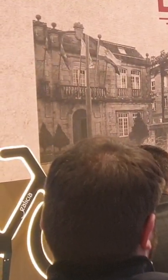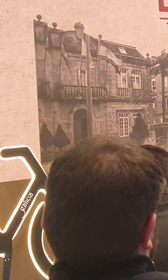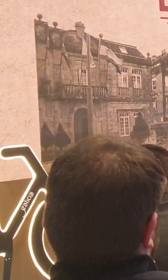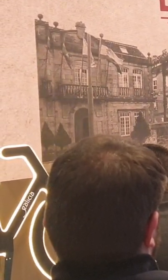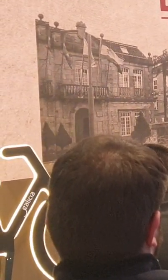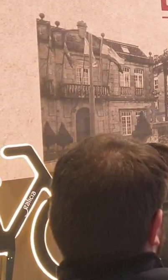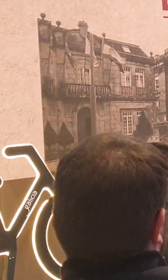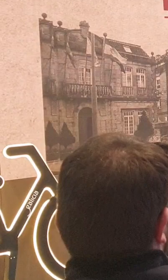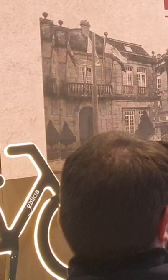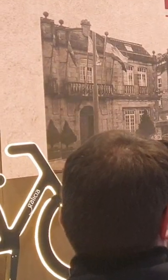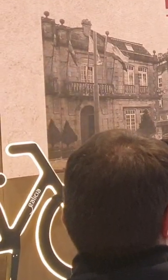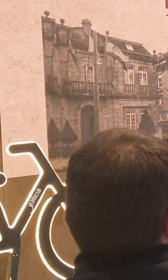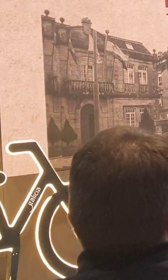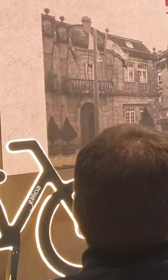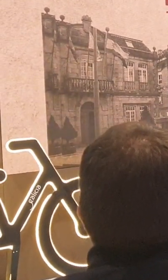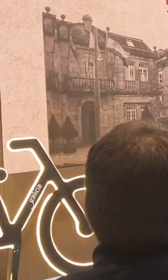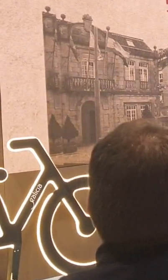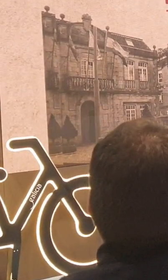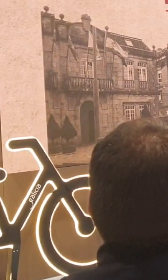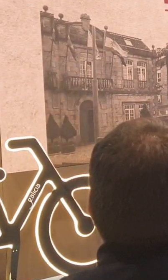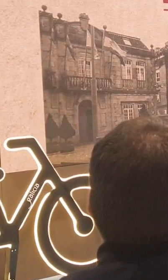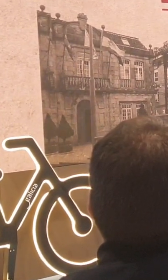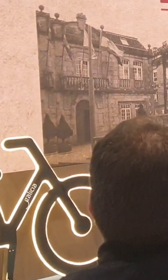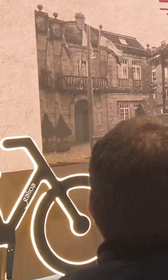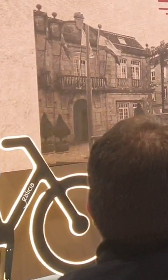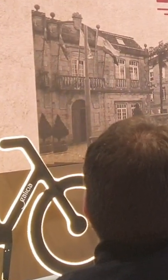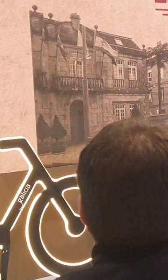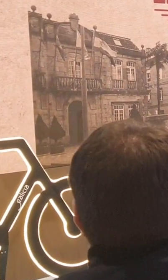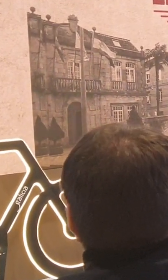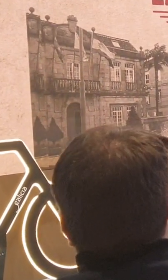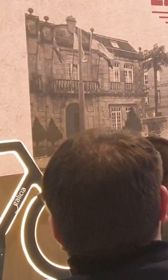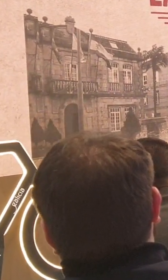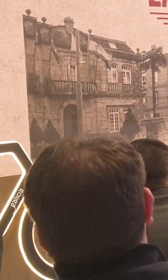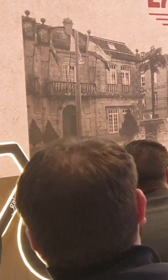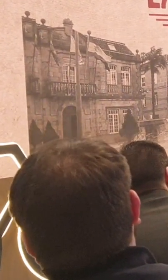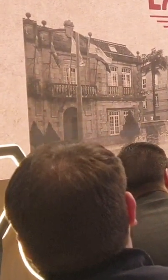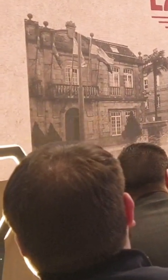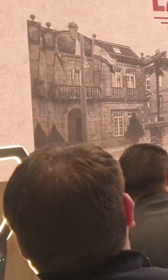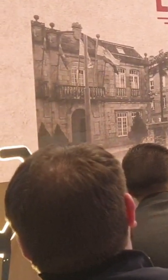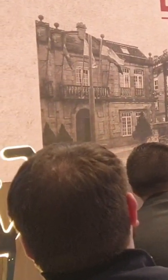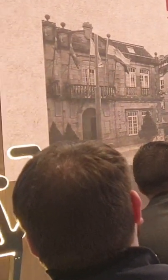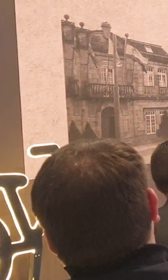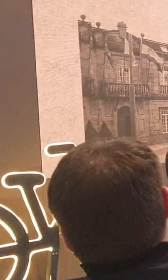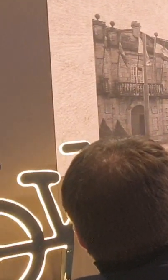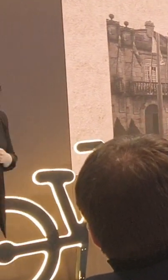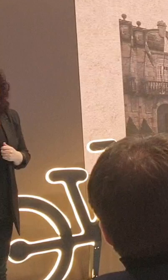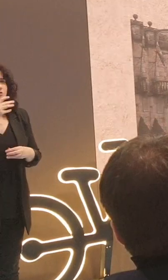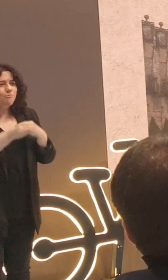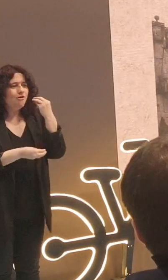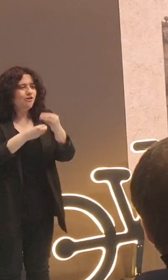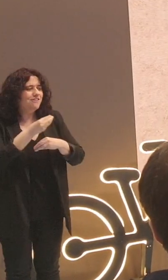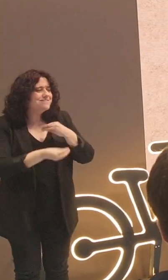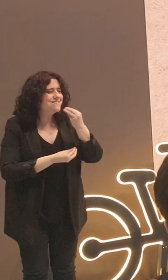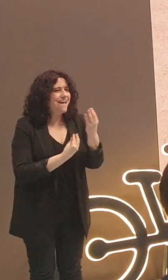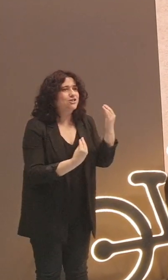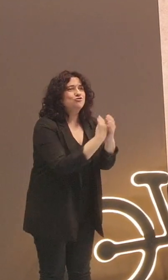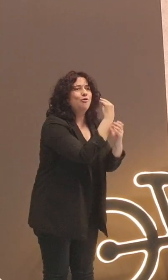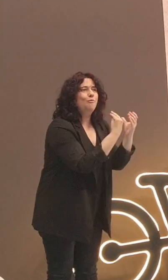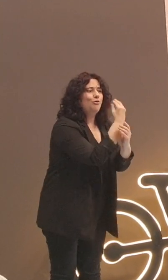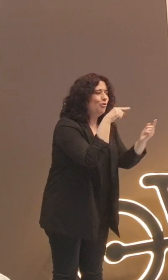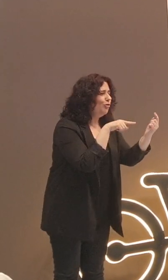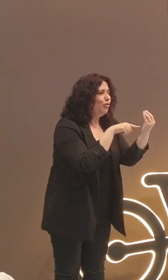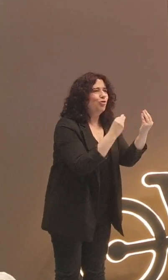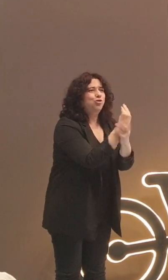ya le gusta más un turismo experiencial, conocer también un poco más cómo se ha obtenido, cómo se ha elaborado, de dónde viene, y